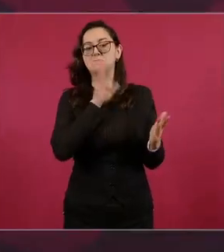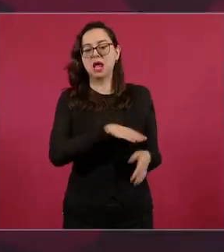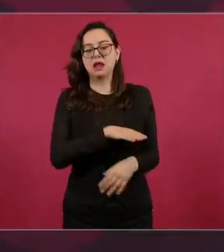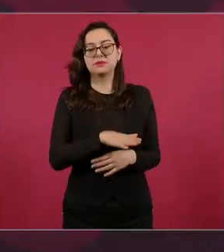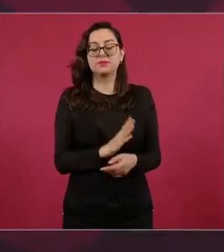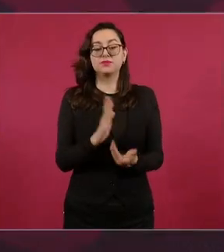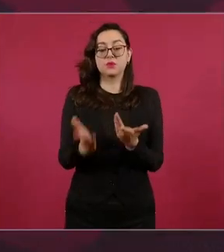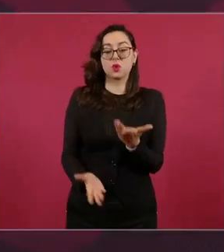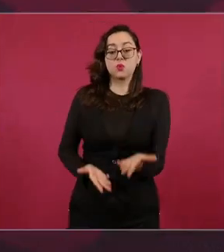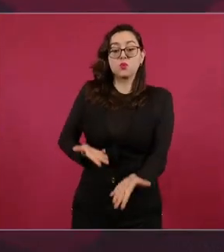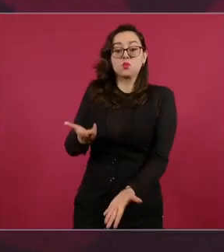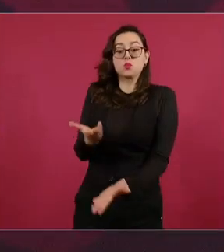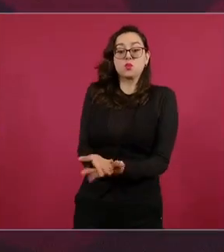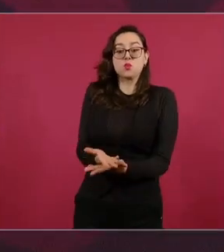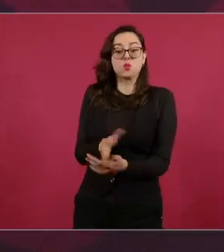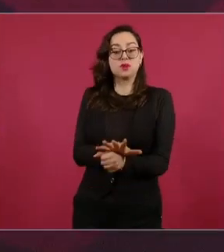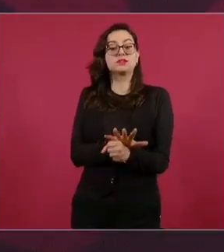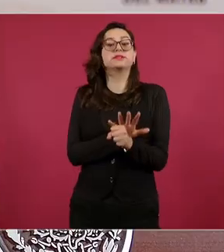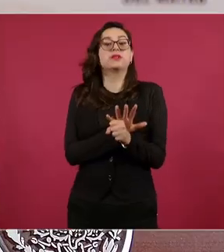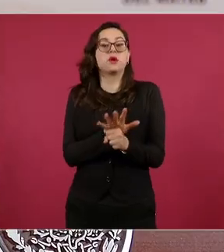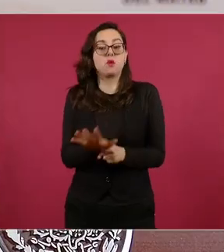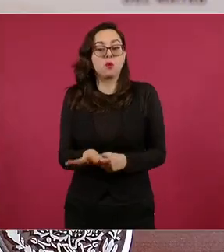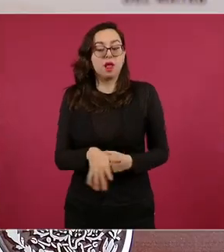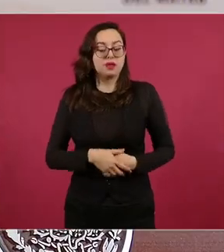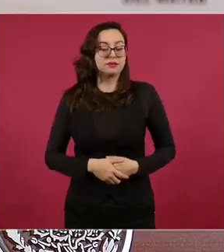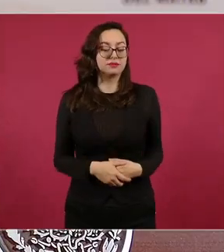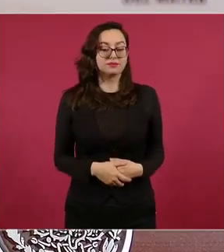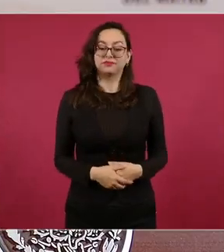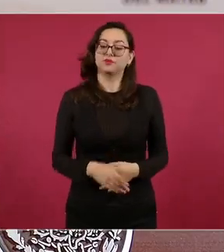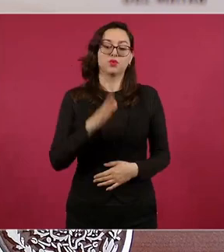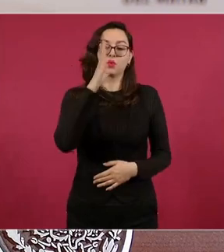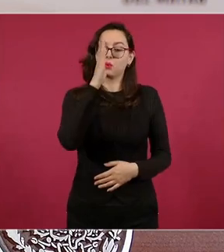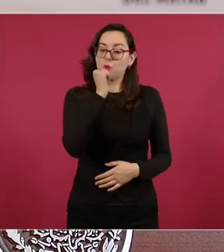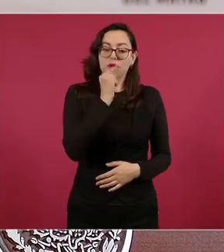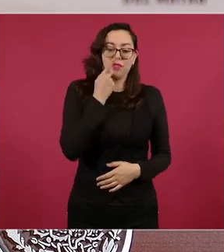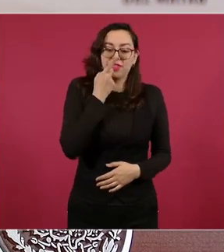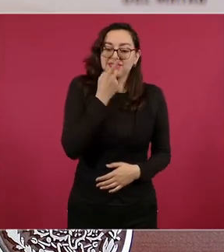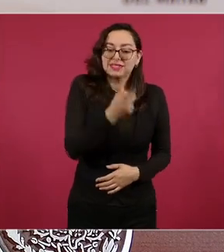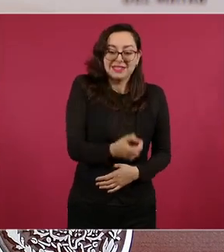¿qué puedo yo repetirlo aquí porque me van a cepillar entonces sí